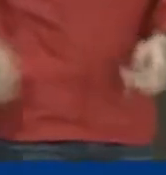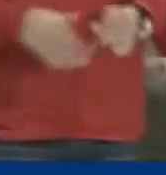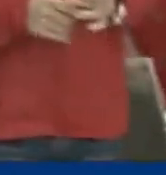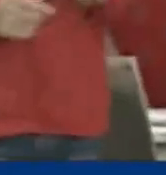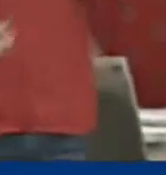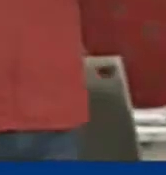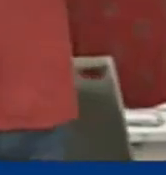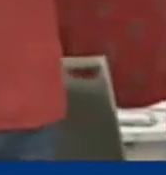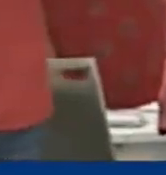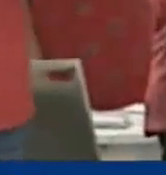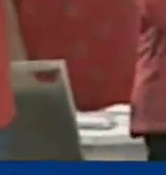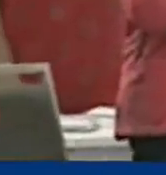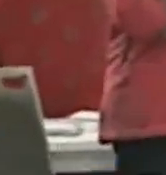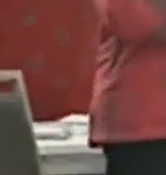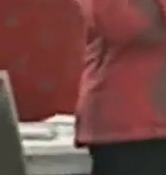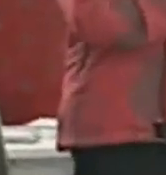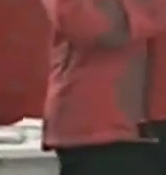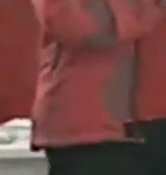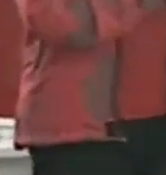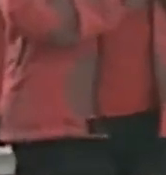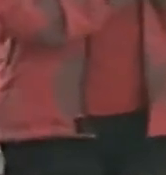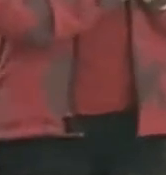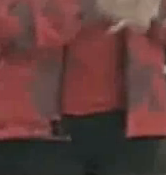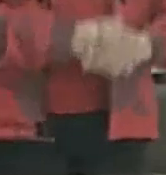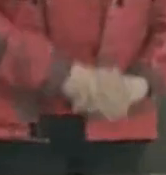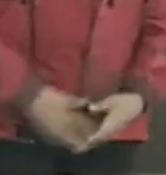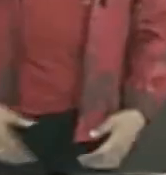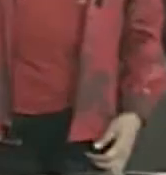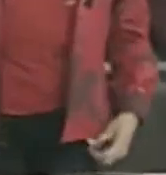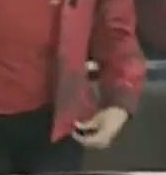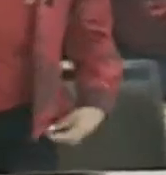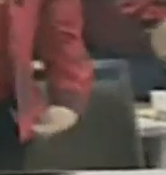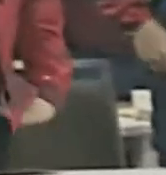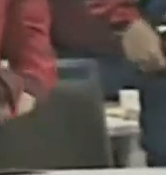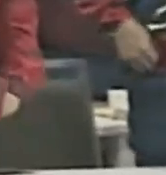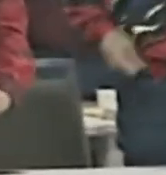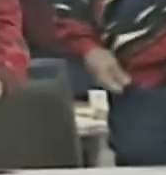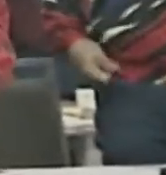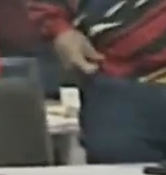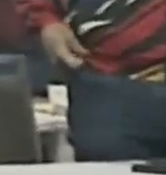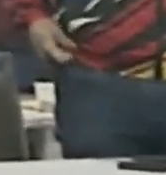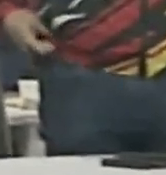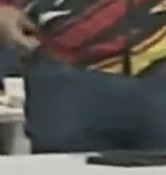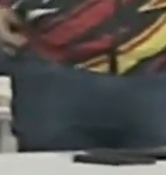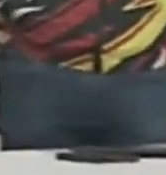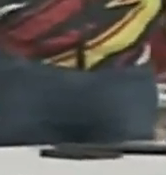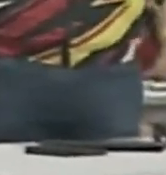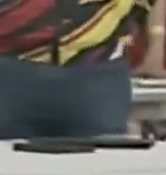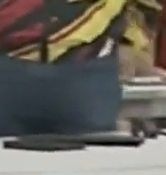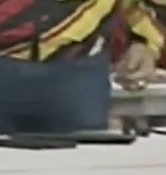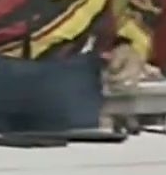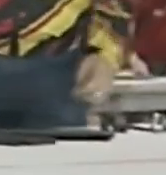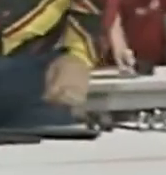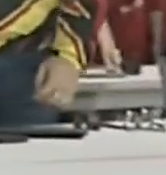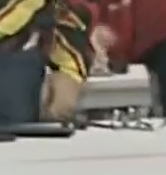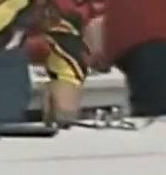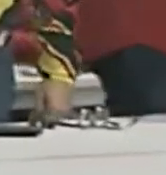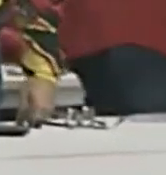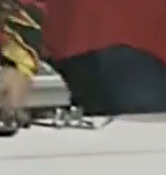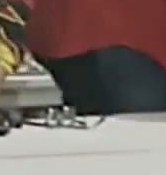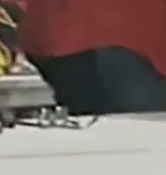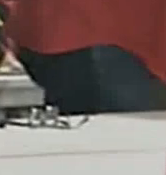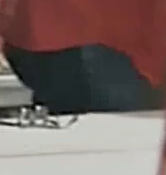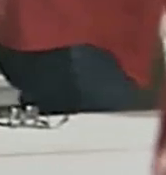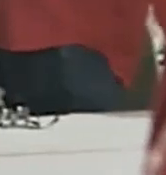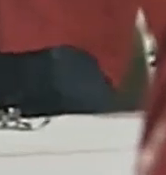Dirección Nacional del Partido Socialista Unido de Venezuela y el gran polo patriótico Simón Bolívar, donde el presidente de la República Bolivariana de Venezuela, Nicolás Maduro Moros, ha dado